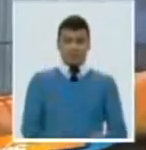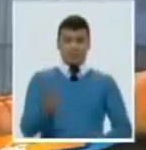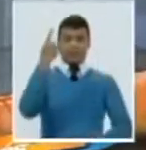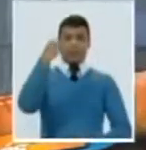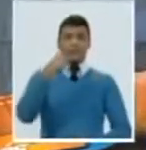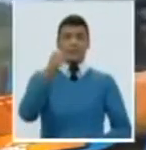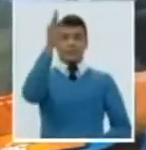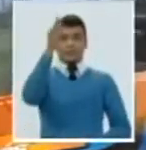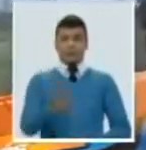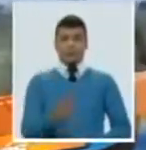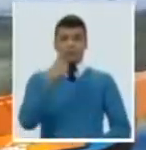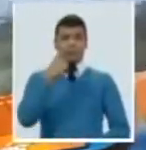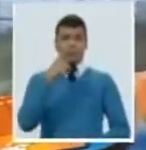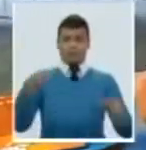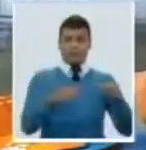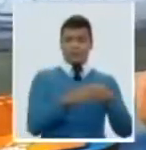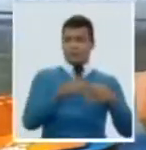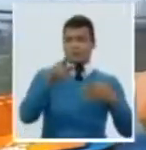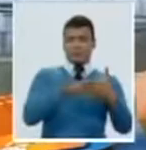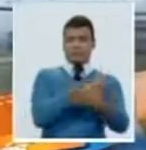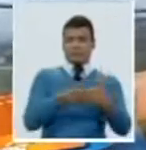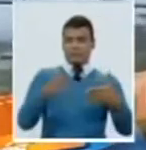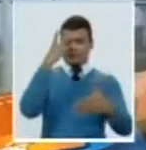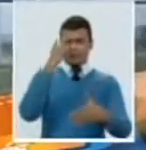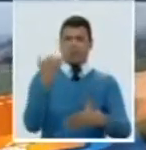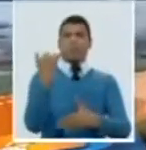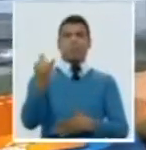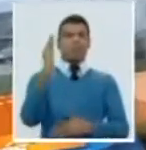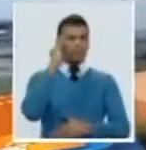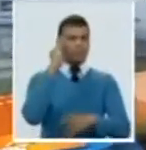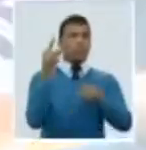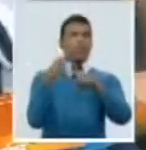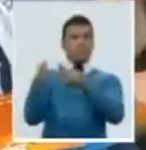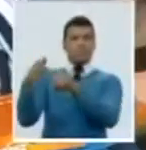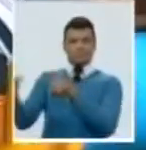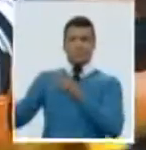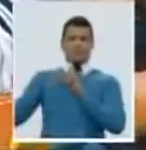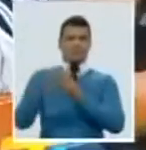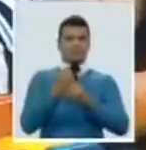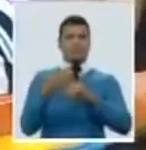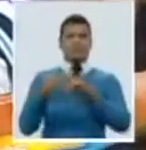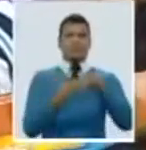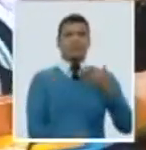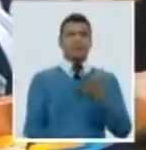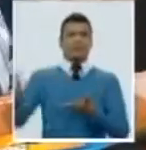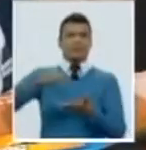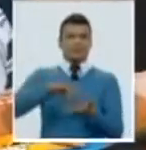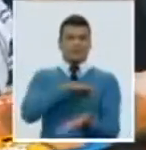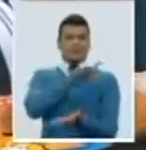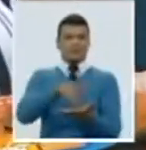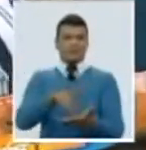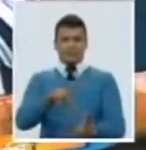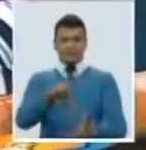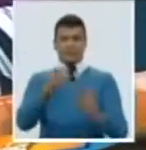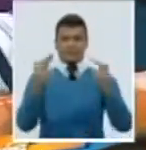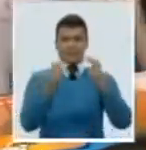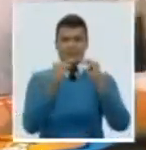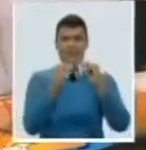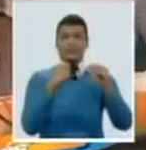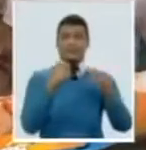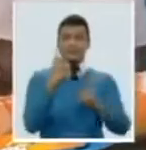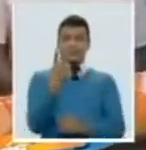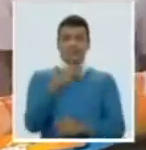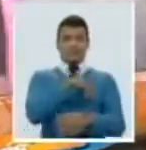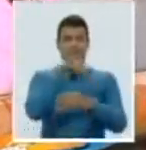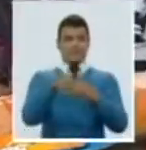padre. Al parecer el INPEL las canceló por encontrarse varios celulares dentro del penal. De regreso a casa, los tres colombianos que se encontraban